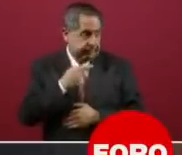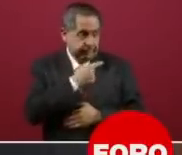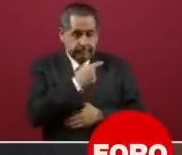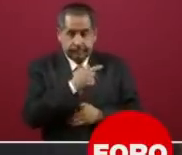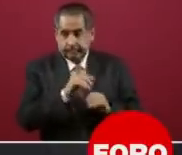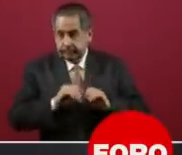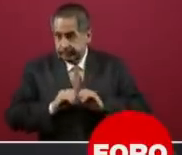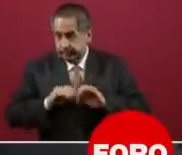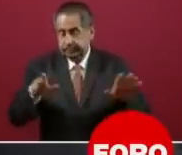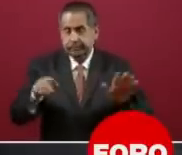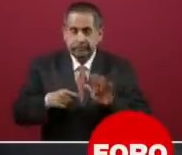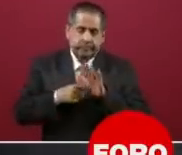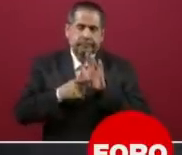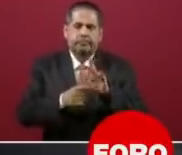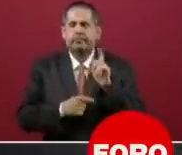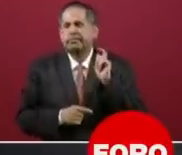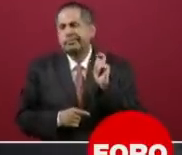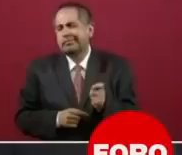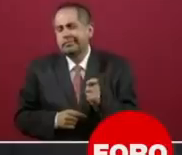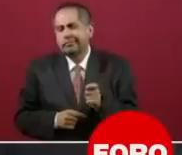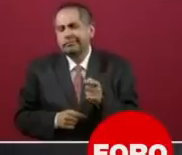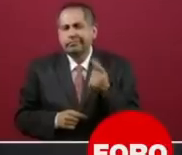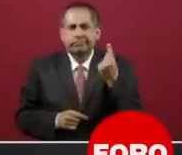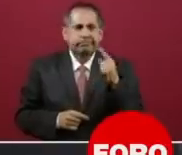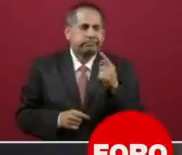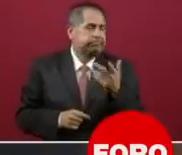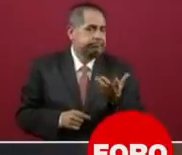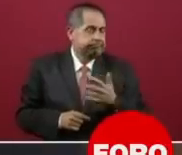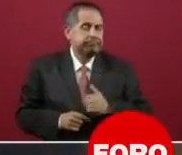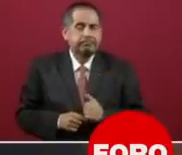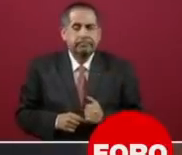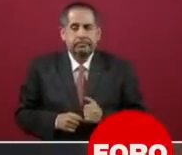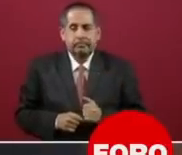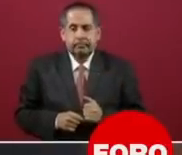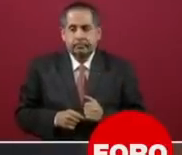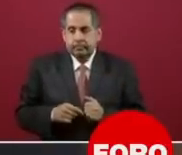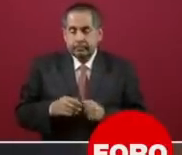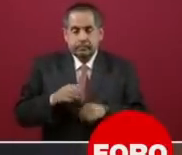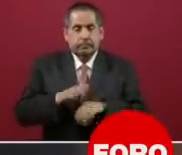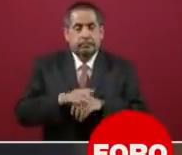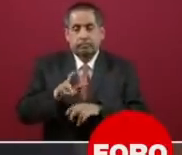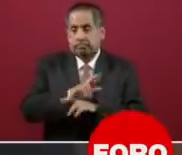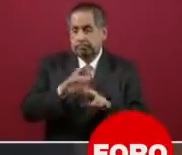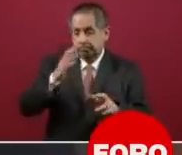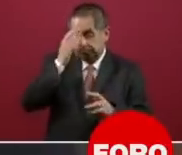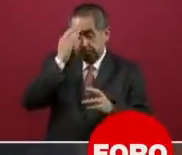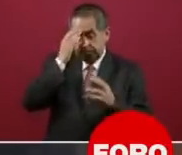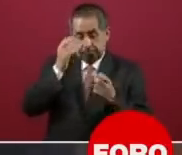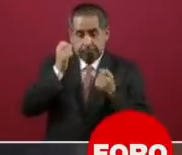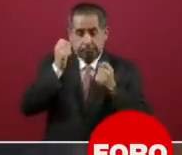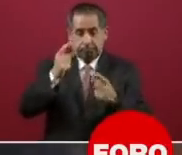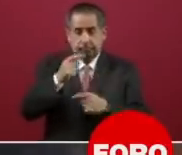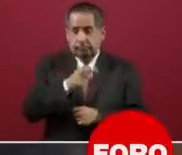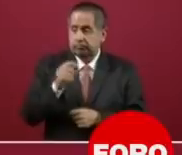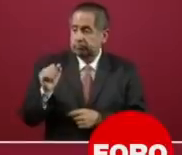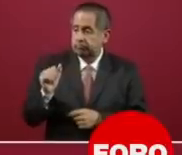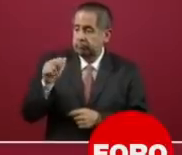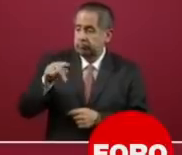este caso es también para hacerle un reconocimiento a Santiago